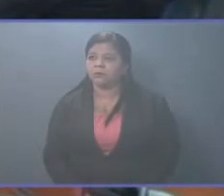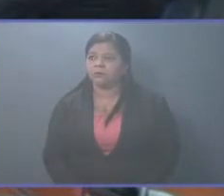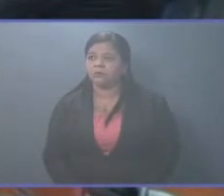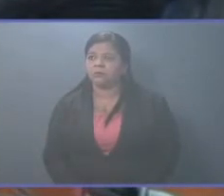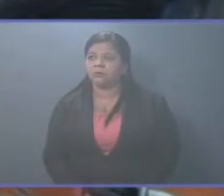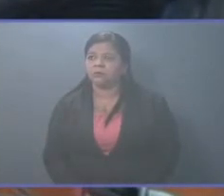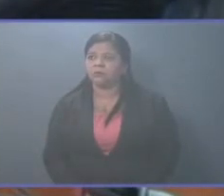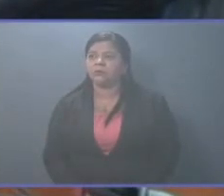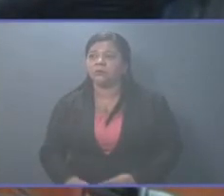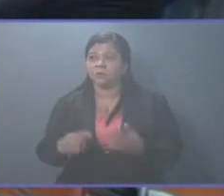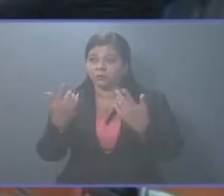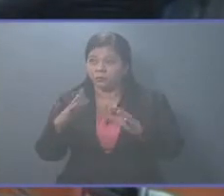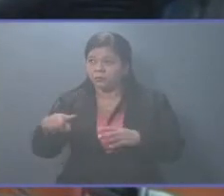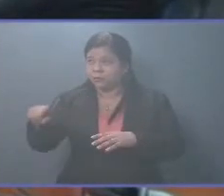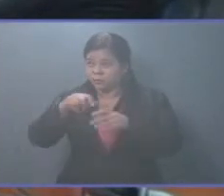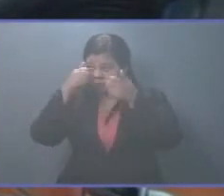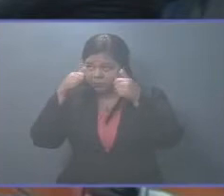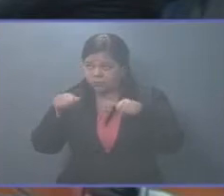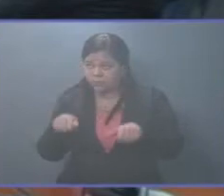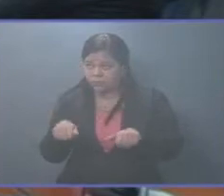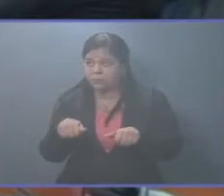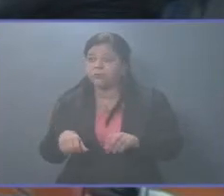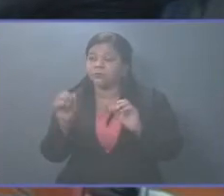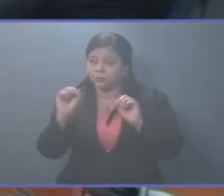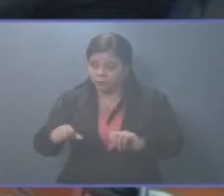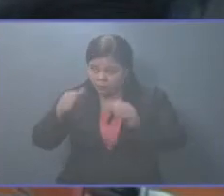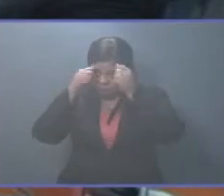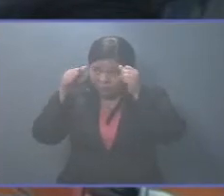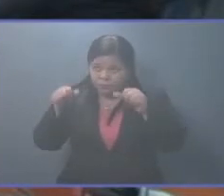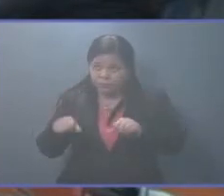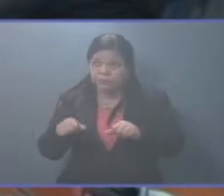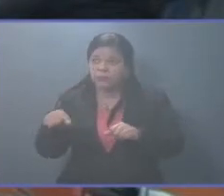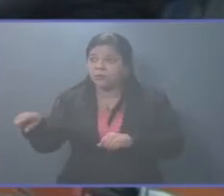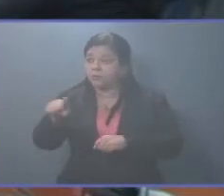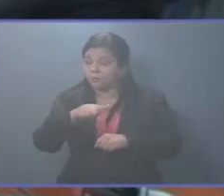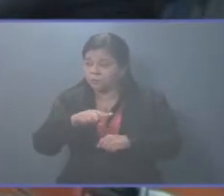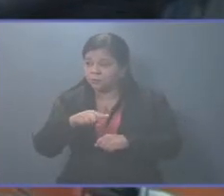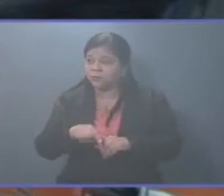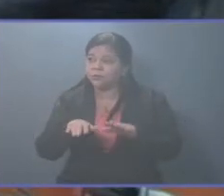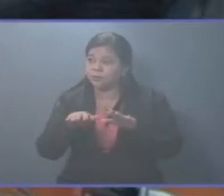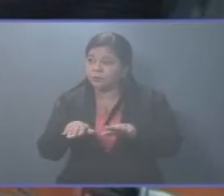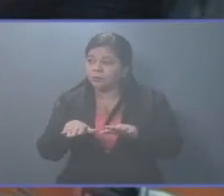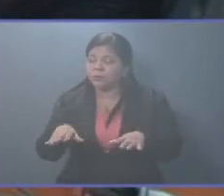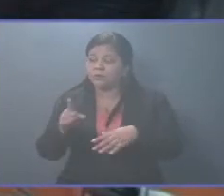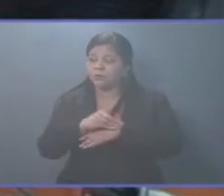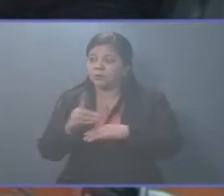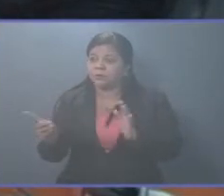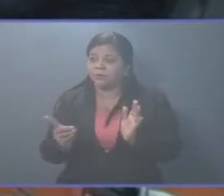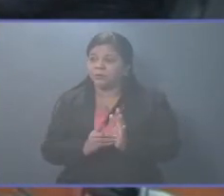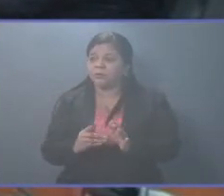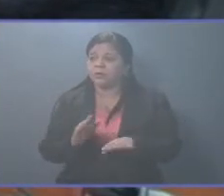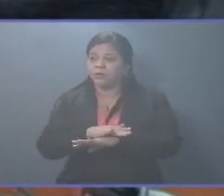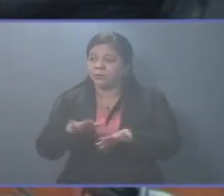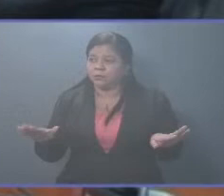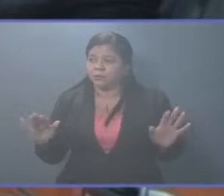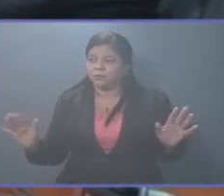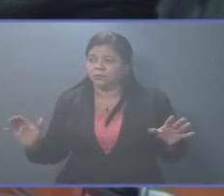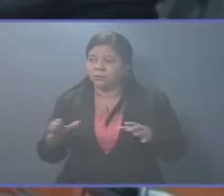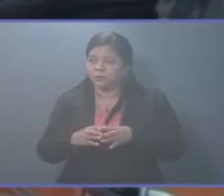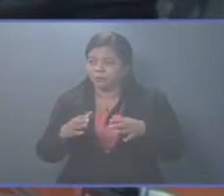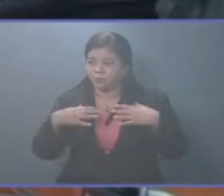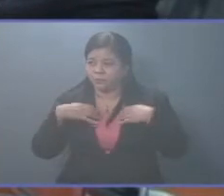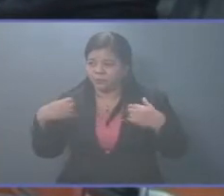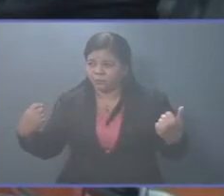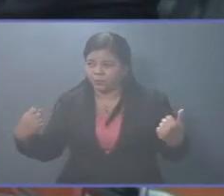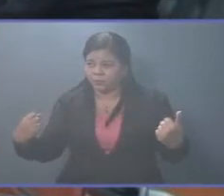Por unanimidad de los presentes, entonces, sacamos este acuerdo. Les agradezco mucho, colegas, diputados y diputadas. Doy por cerrada la Comisión de